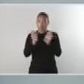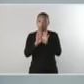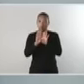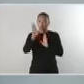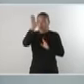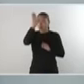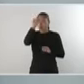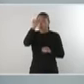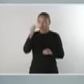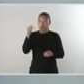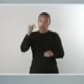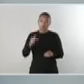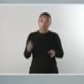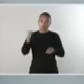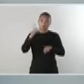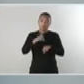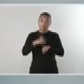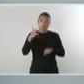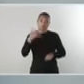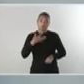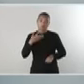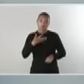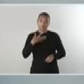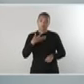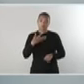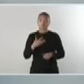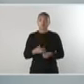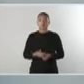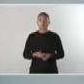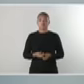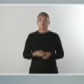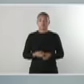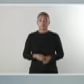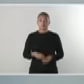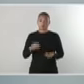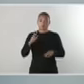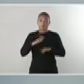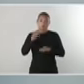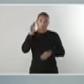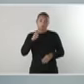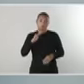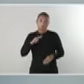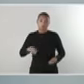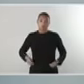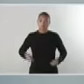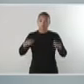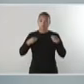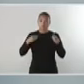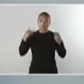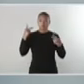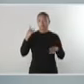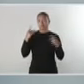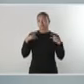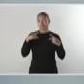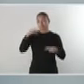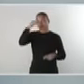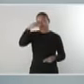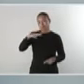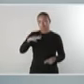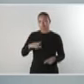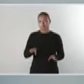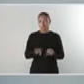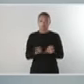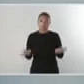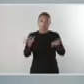que hoy en día lo que tiene es en la pervivencia o malvivencia a los mexicanos la reforma